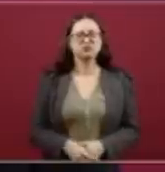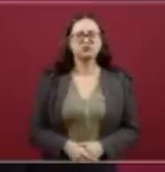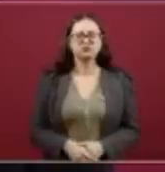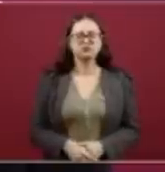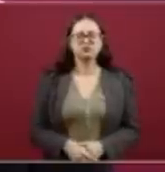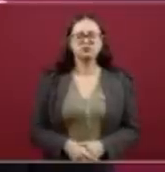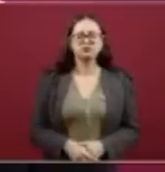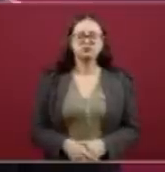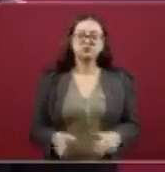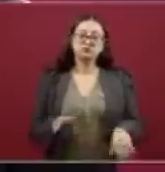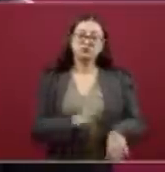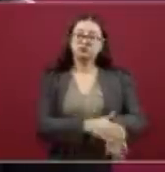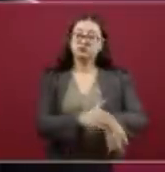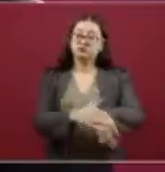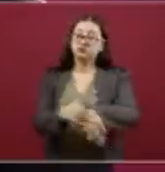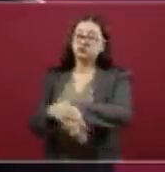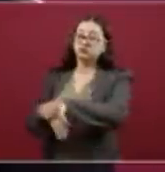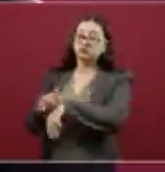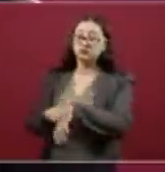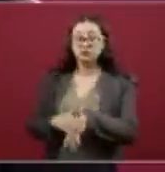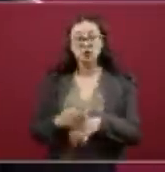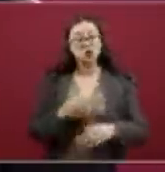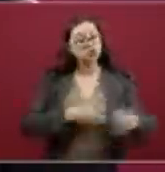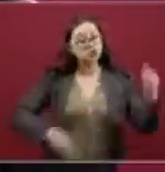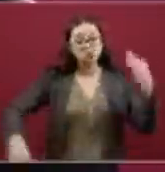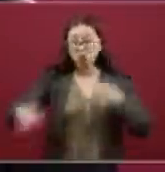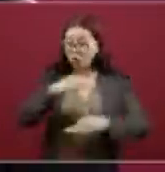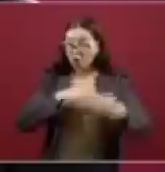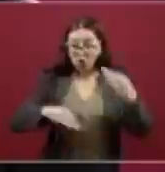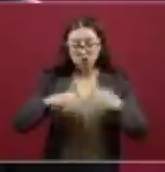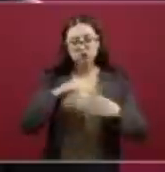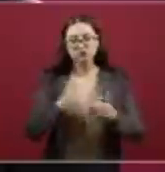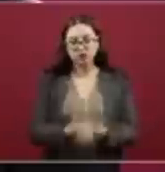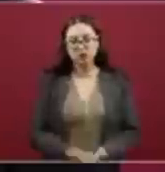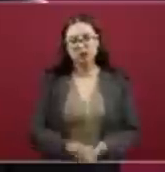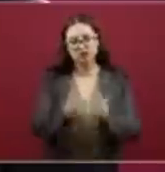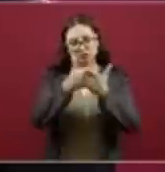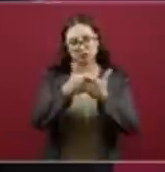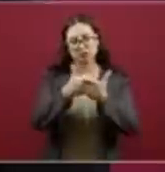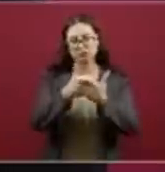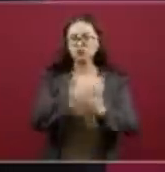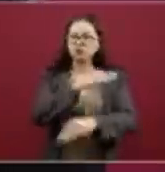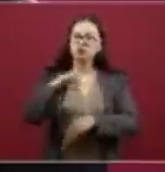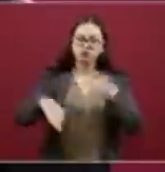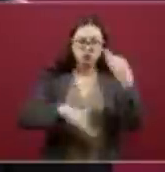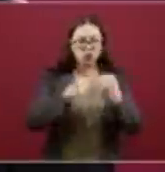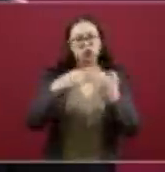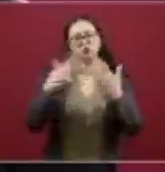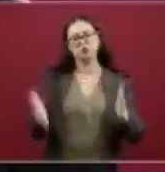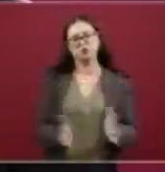Y hacer un llamado para que todos ayuden y participen,